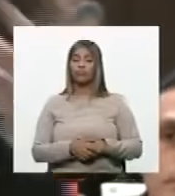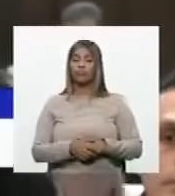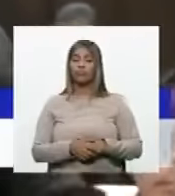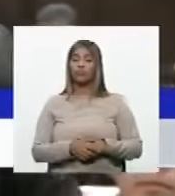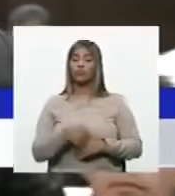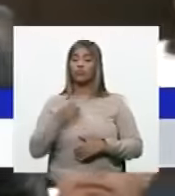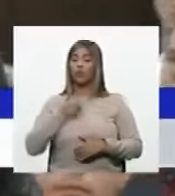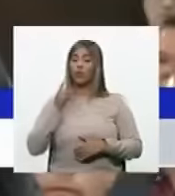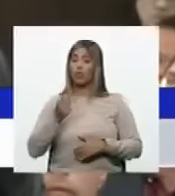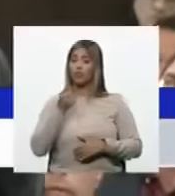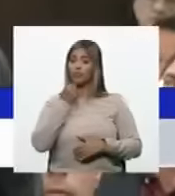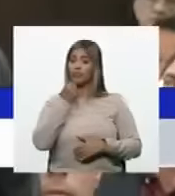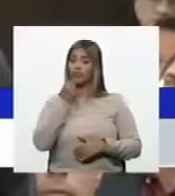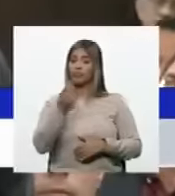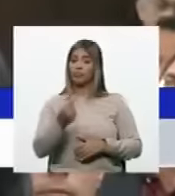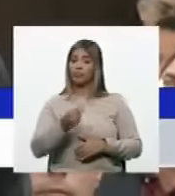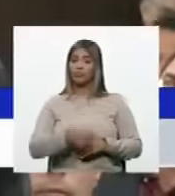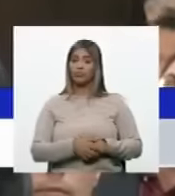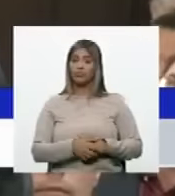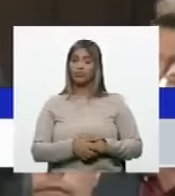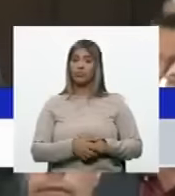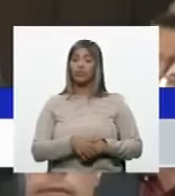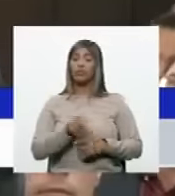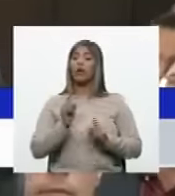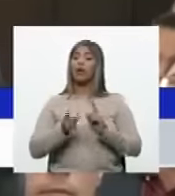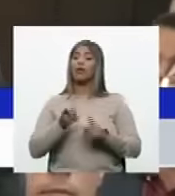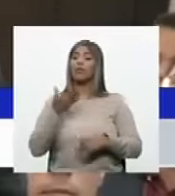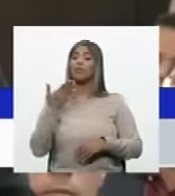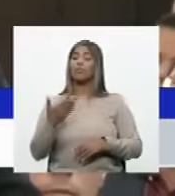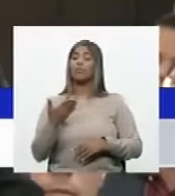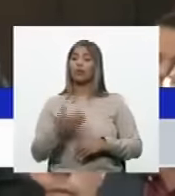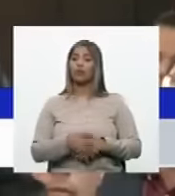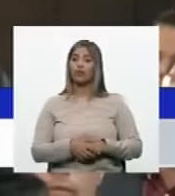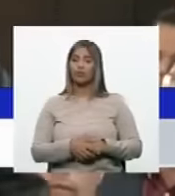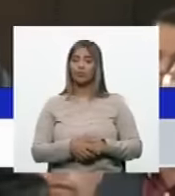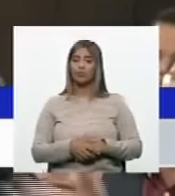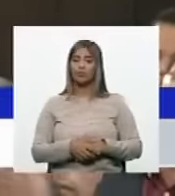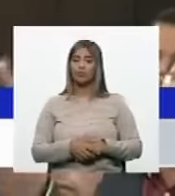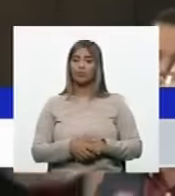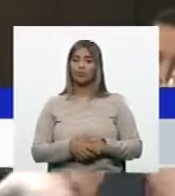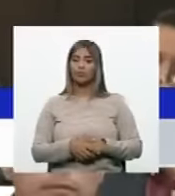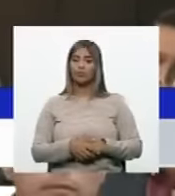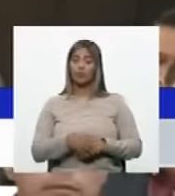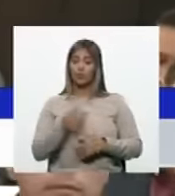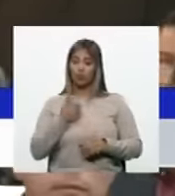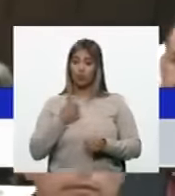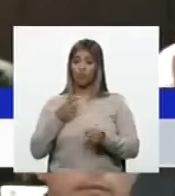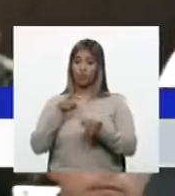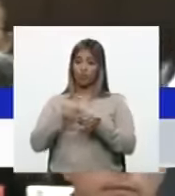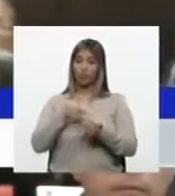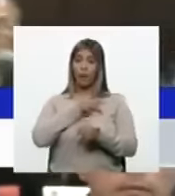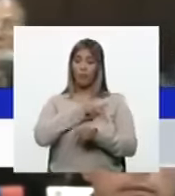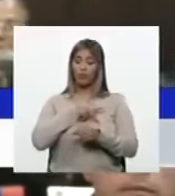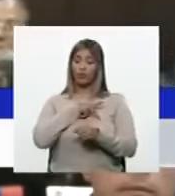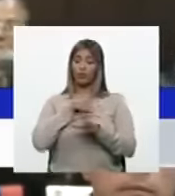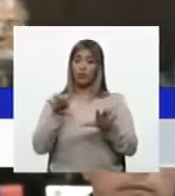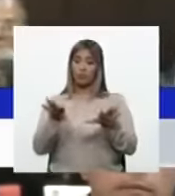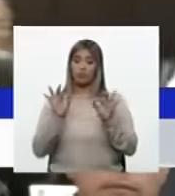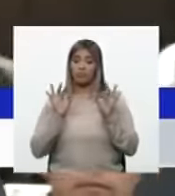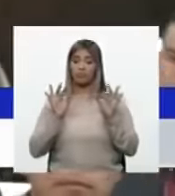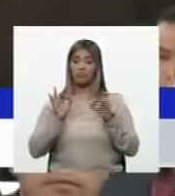y debo agregar algo importante, como integrante de esta comisión especial,